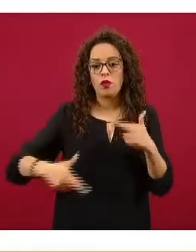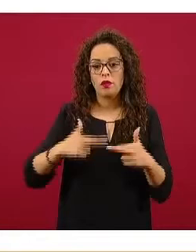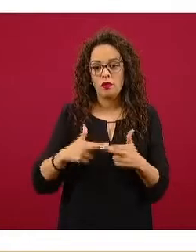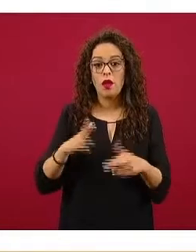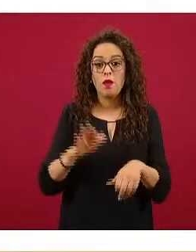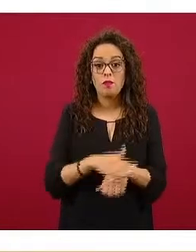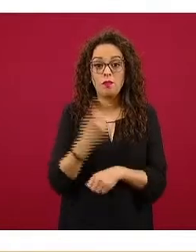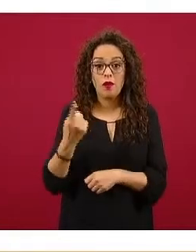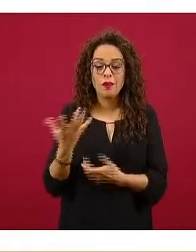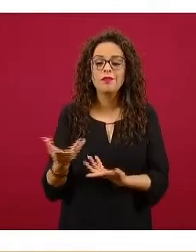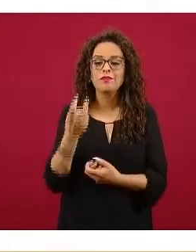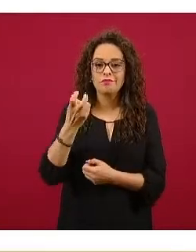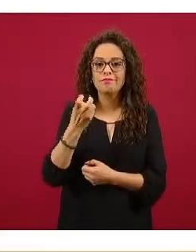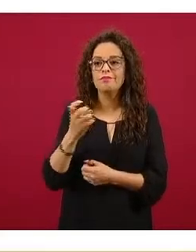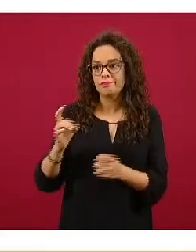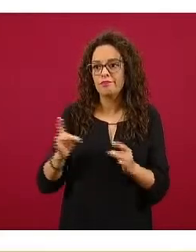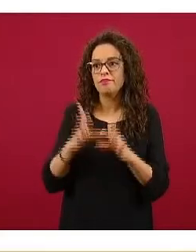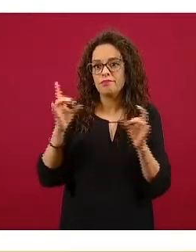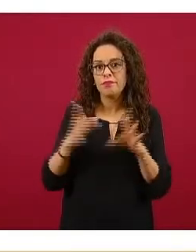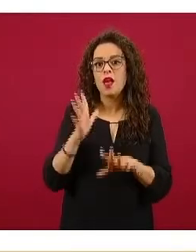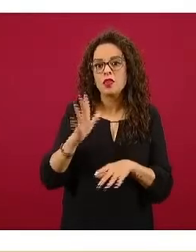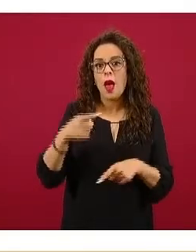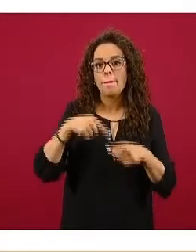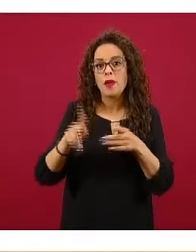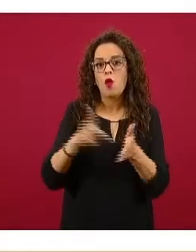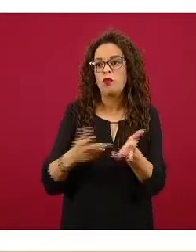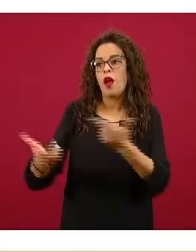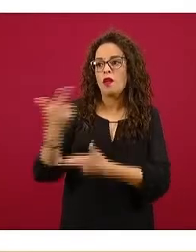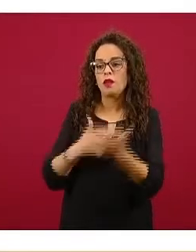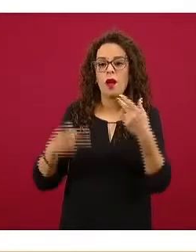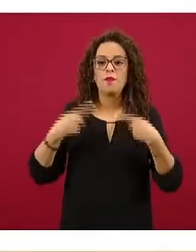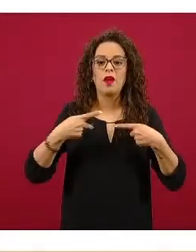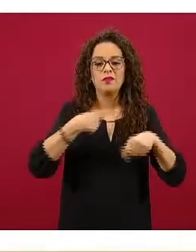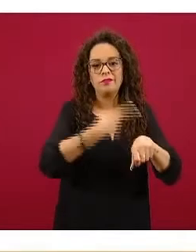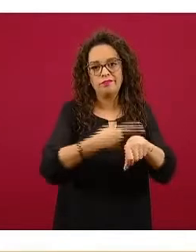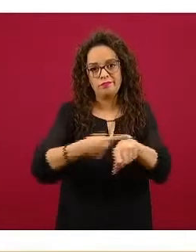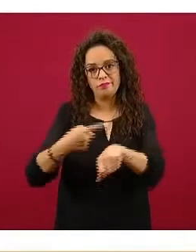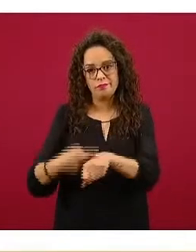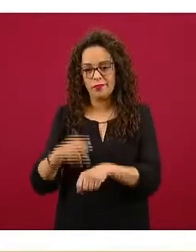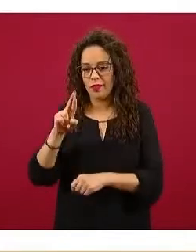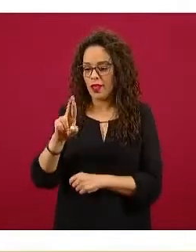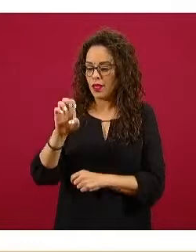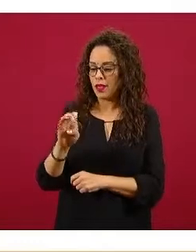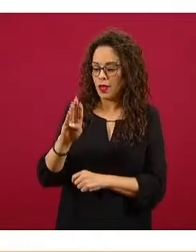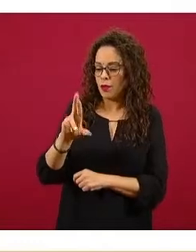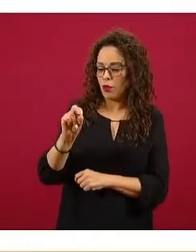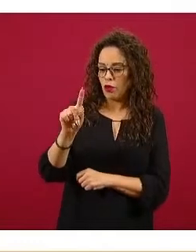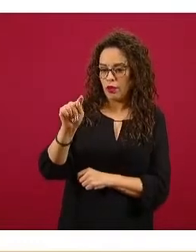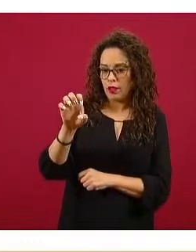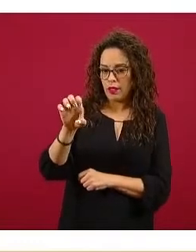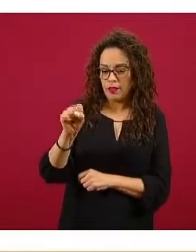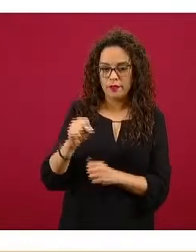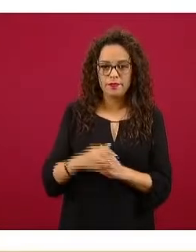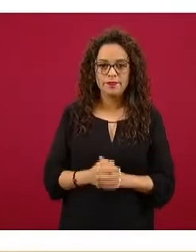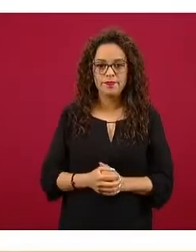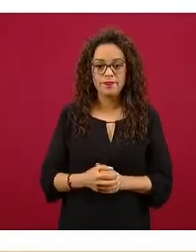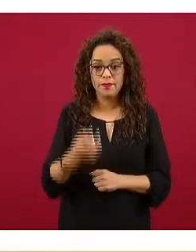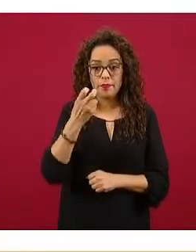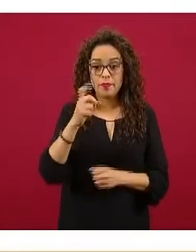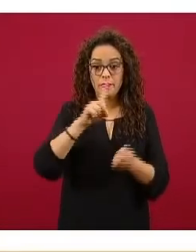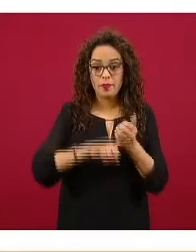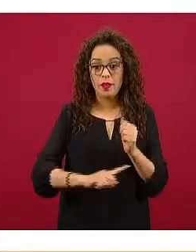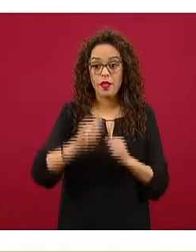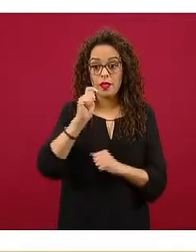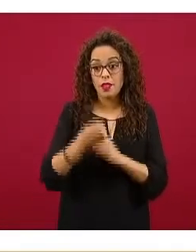de estos rebrotes. Recordando que estamos viendo aquí las líneas están graficadas de casos nuevos por